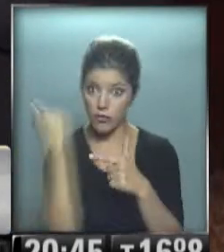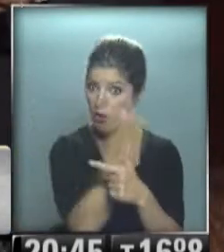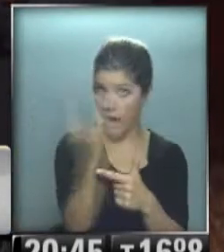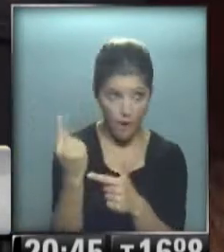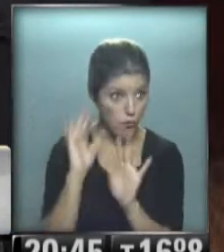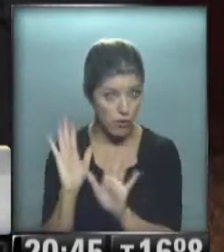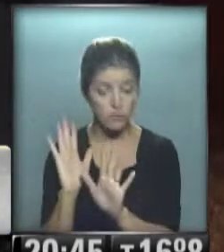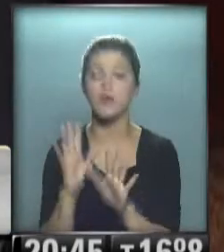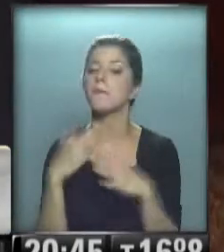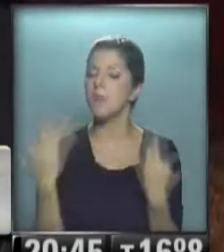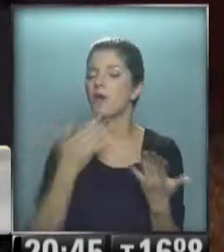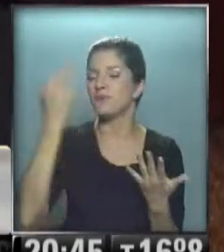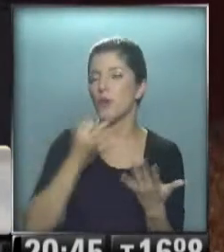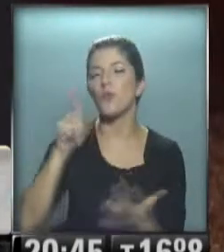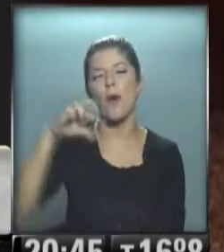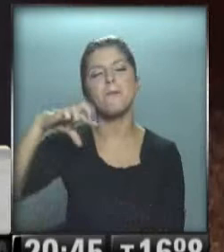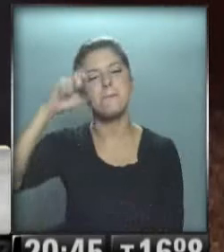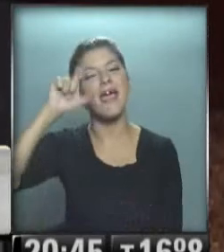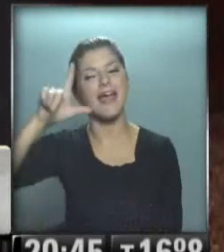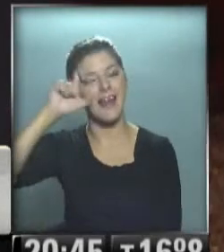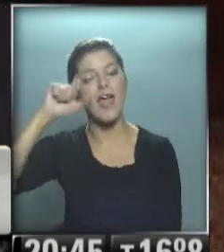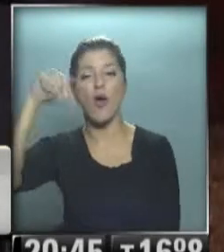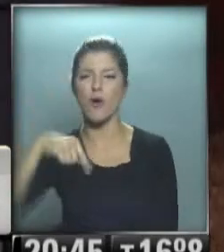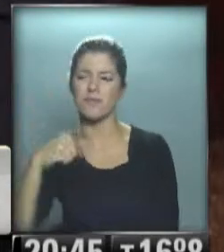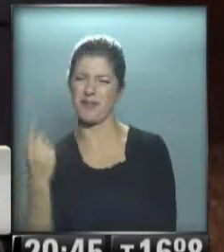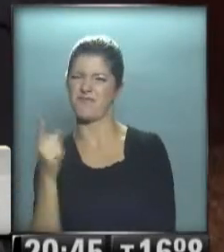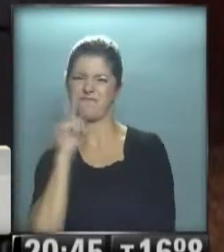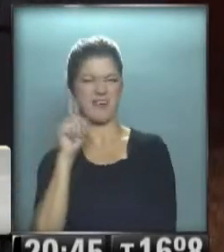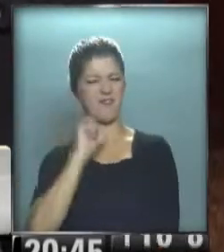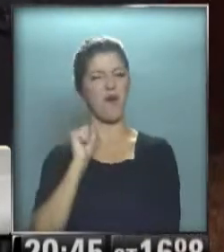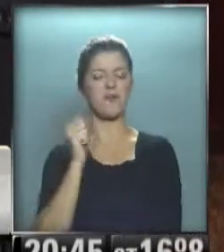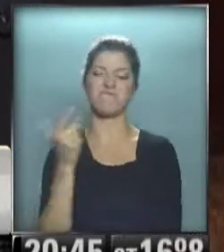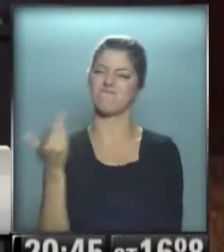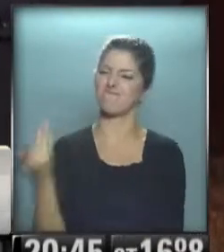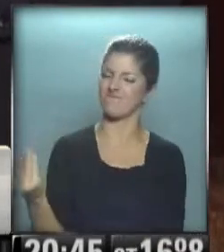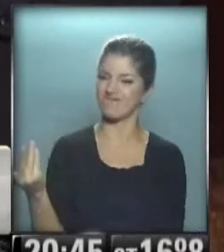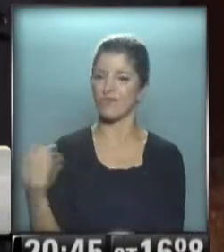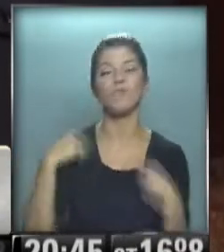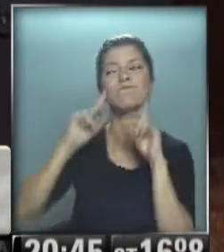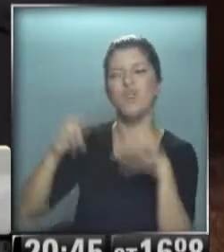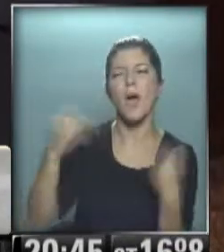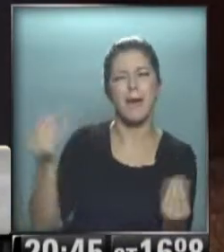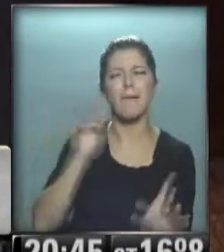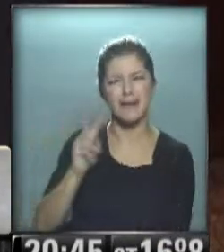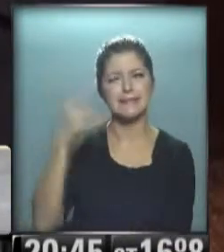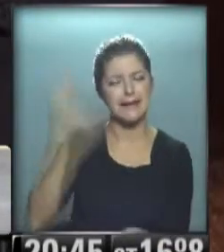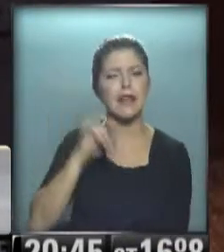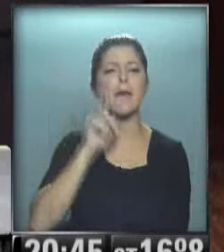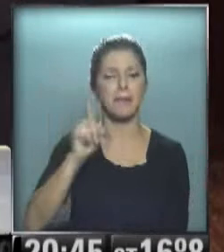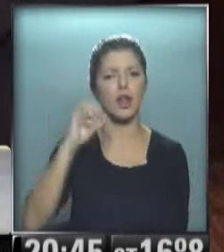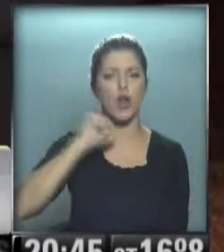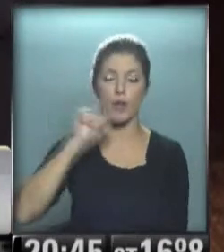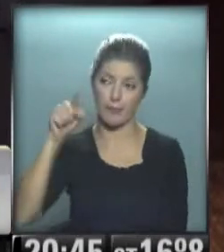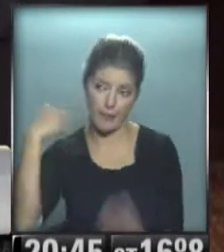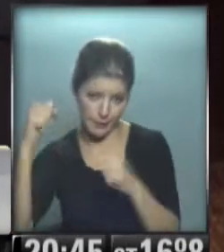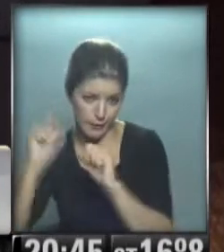equipo. Pero seguramente Pelé hubiese rendido hoy, pero 1000 goles. No sé. Además hay que ver si hizo 1000 goles, porque cuentan los de los entrenamientos,